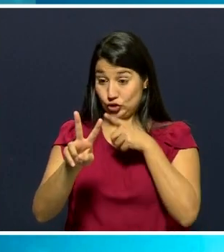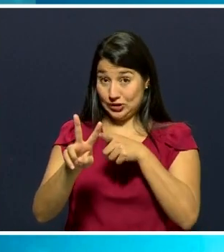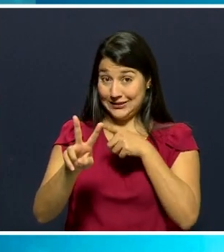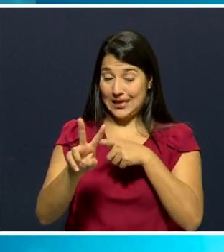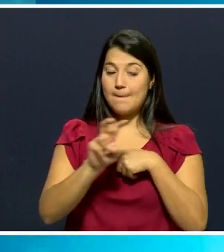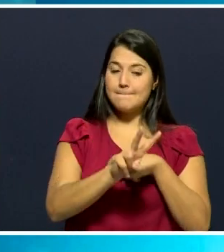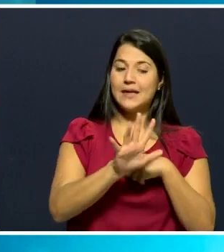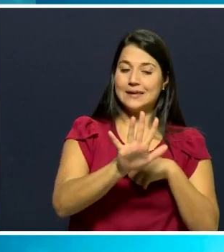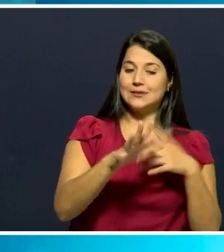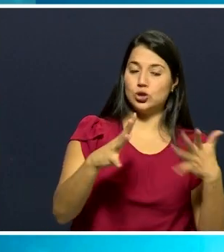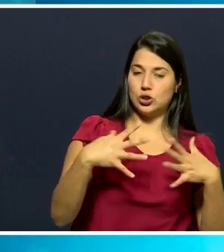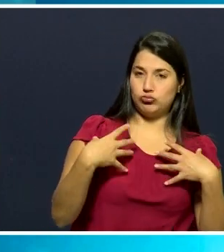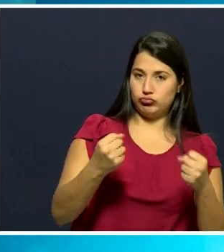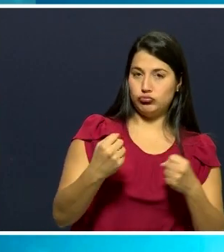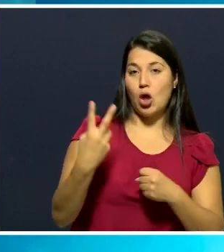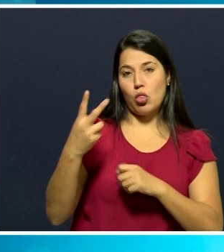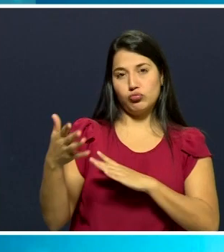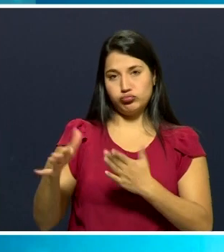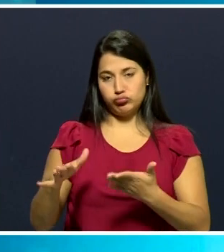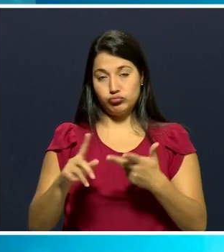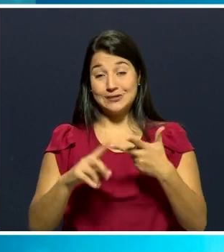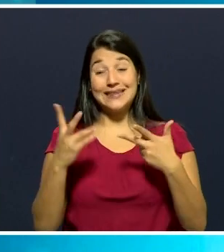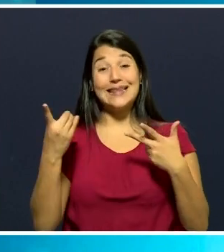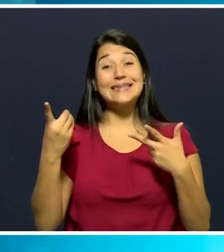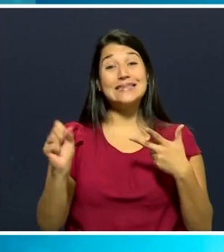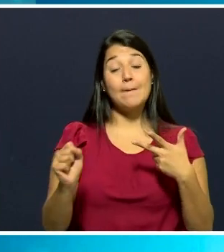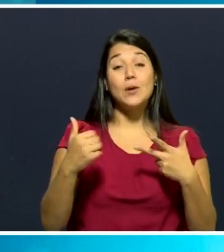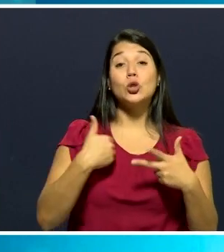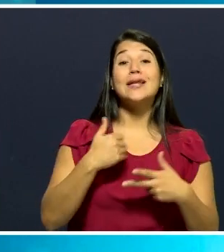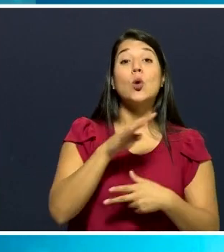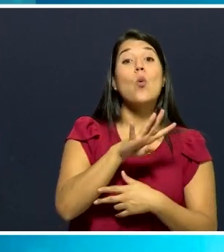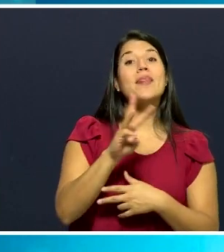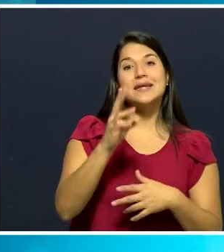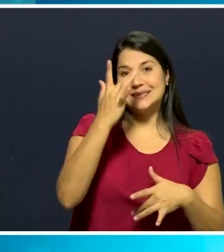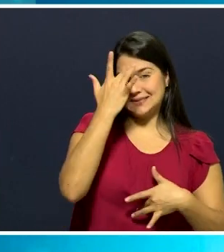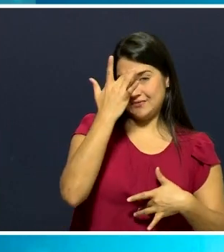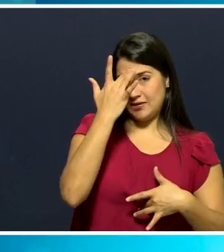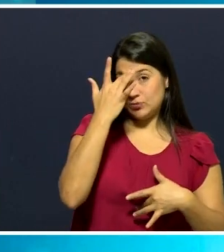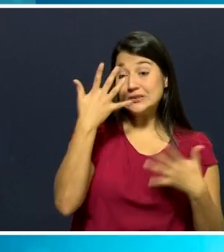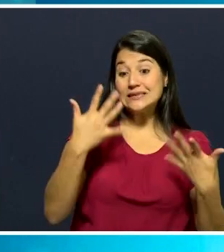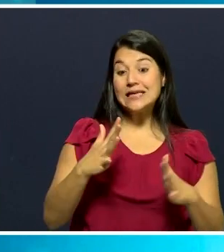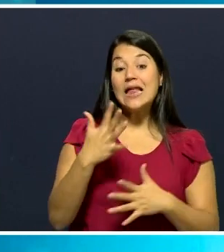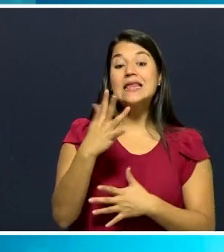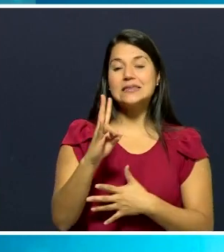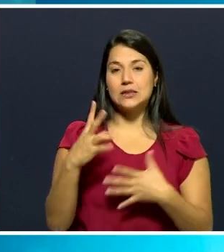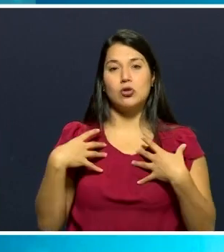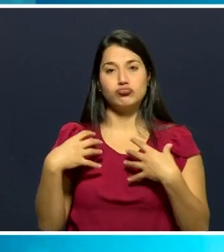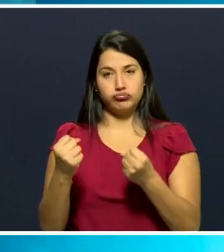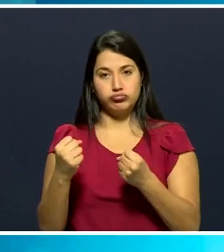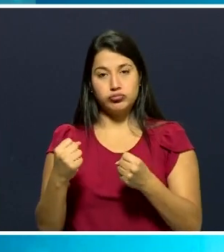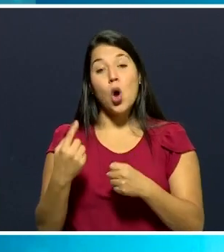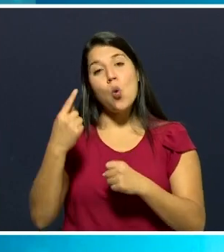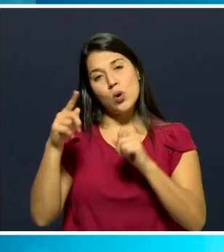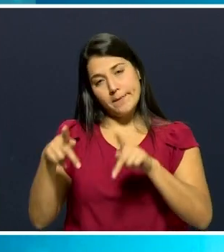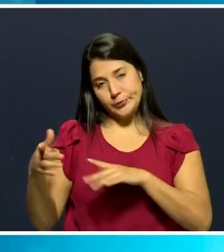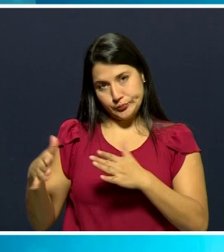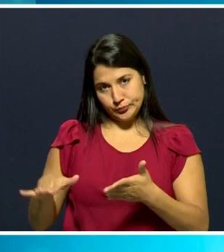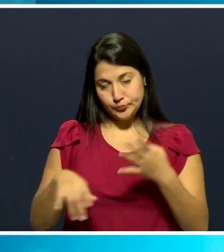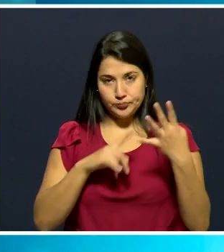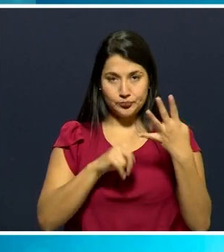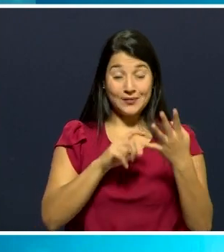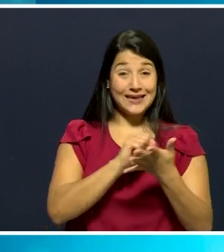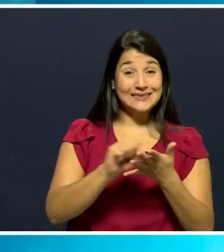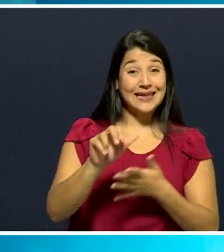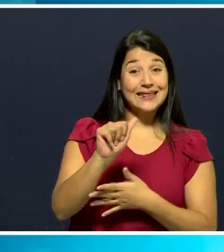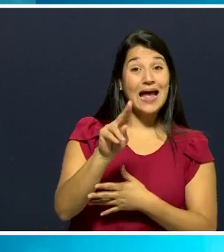recuperados, 2 fallecidos. Desamparados, 46 casos, 17 recuperados, 1 fallecido. Santa